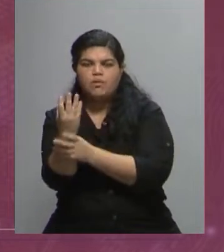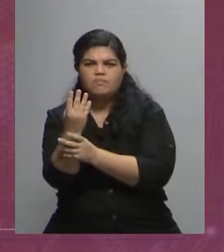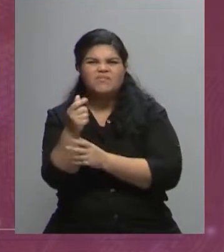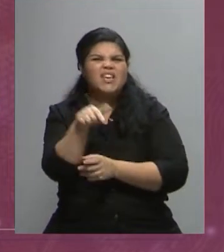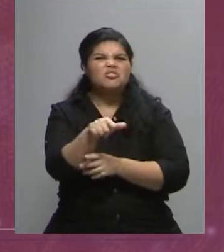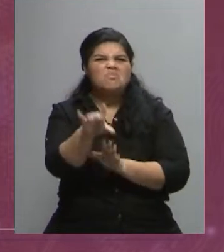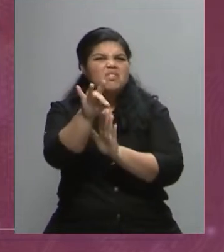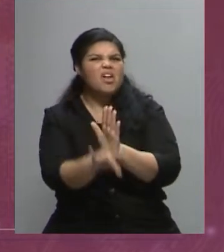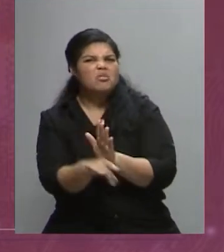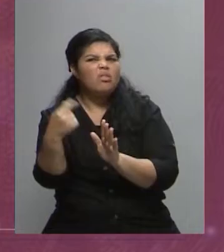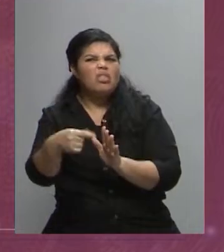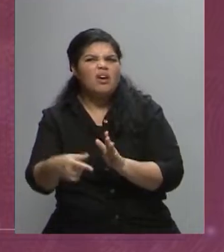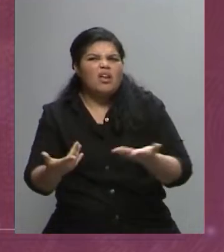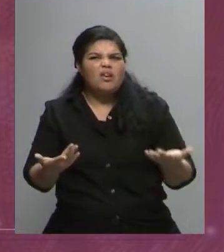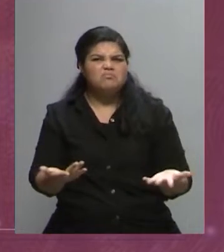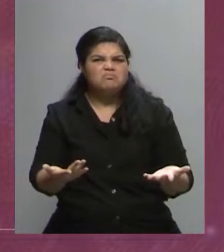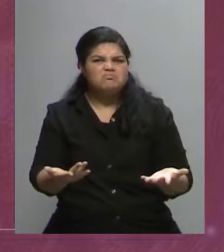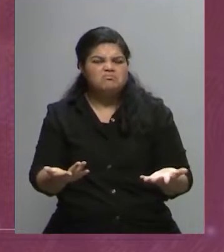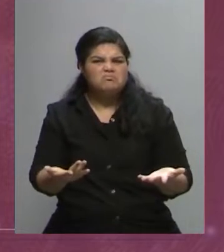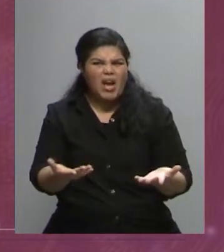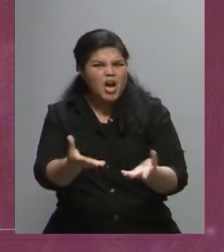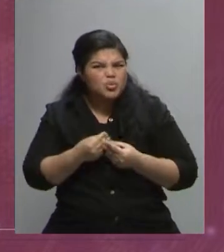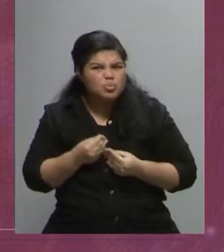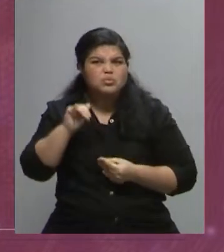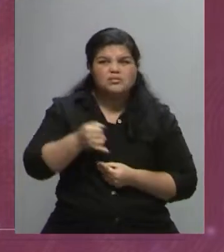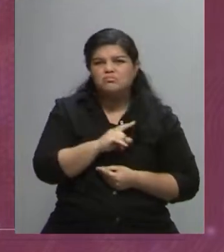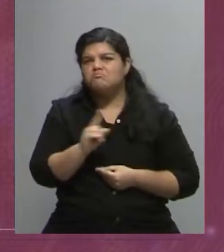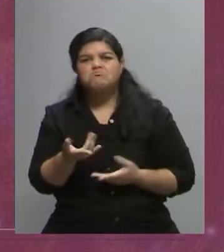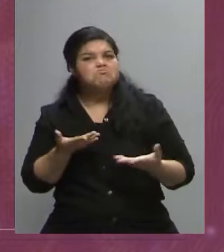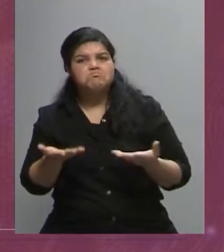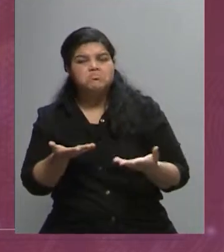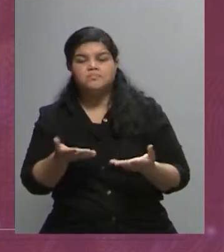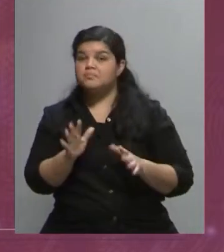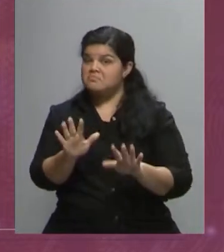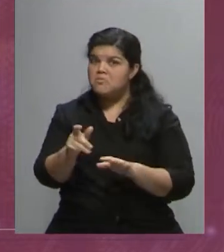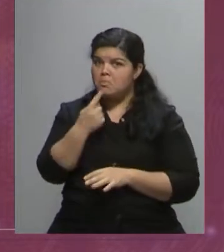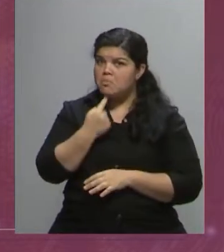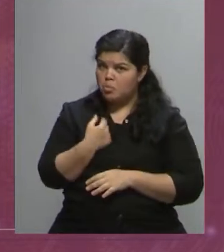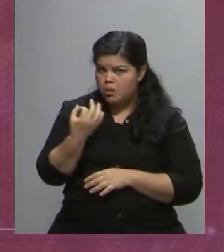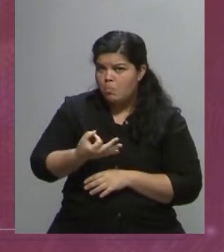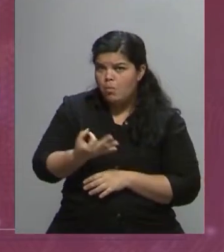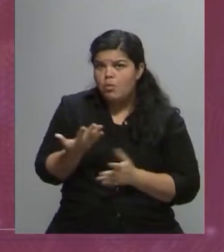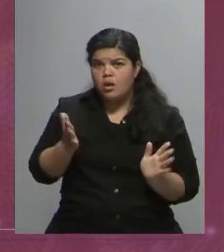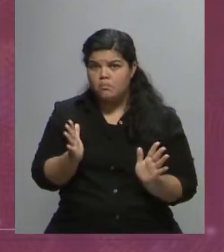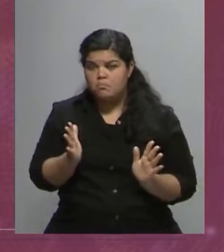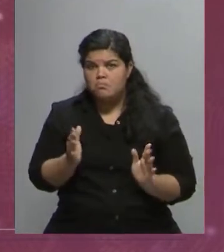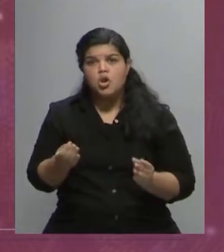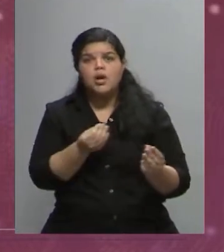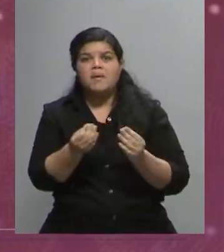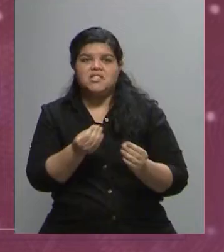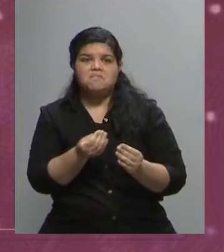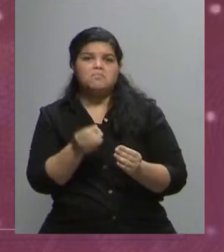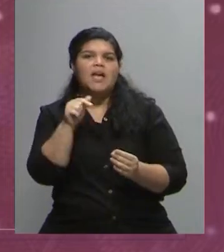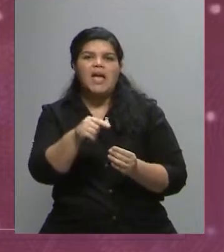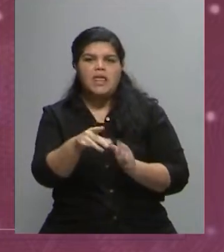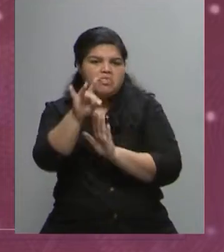Mira, yo preguntaría, a ver, está bien la pregunta, pero yo la pregunta que me haría es al revés, ¿para qué no? O sea, digo, los